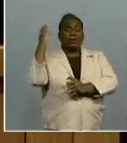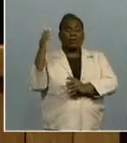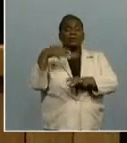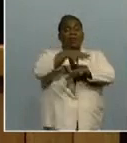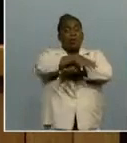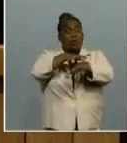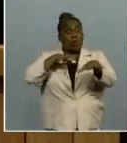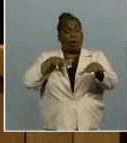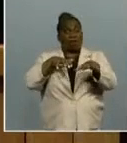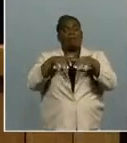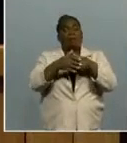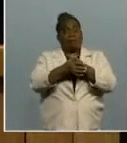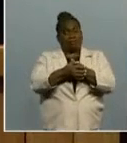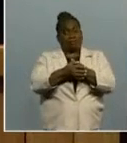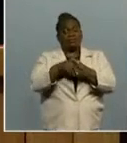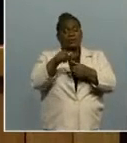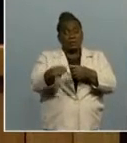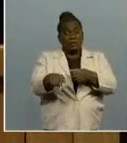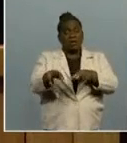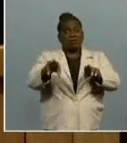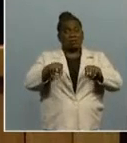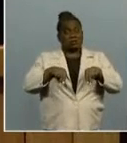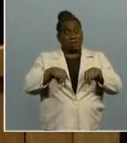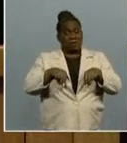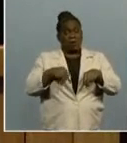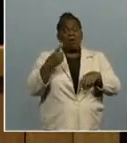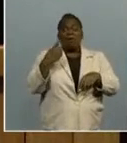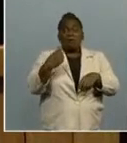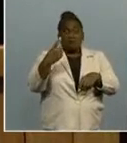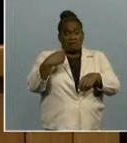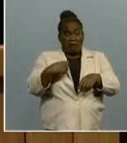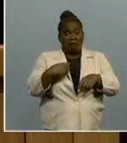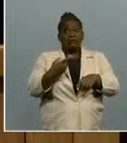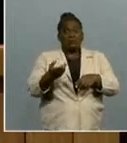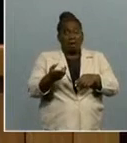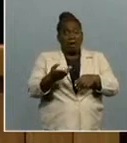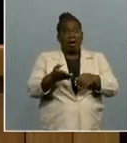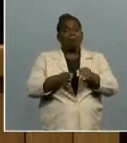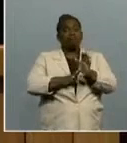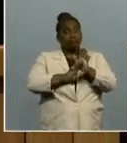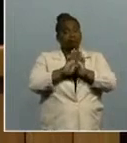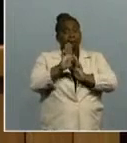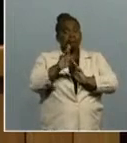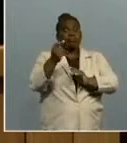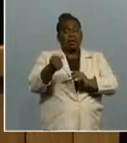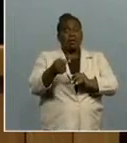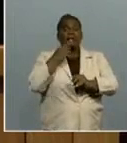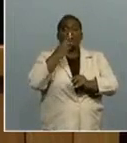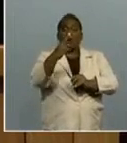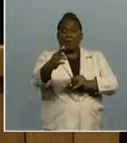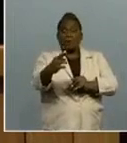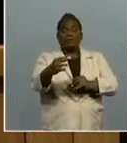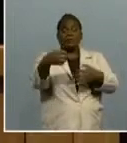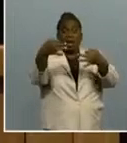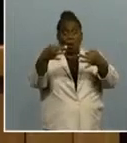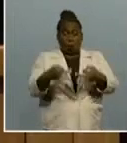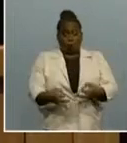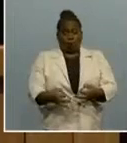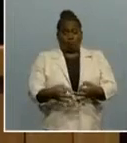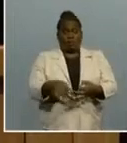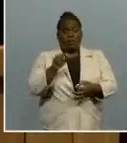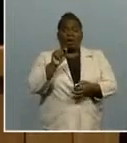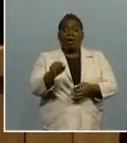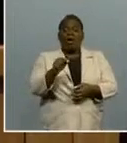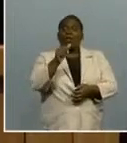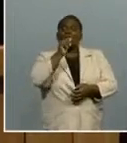animales y reconozcamos que nos falta avanzar aún para dar cada vez más una respuesta más justa a las